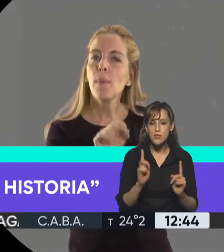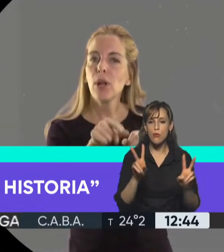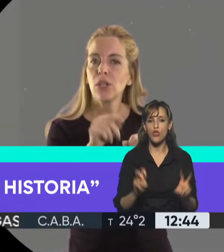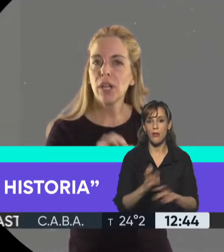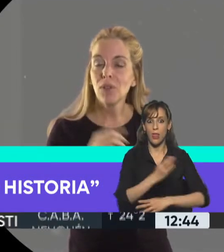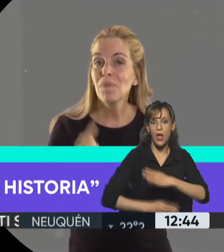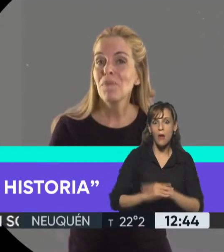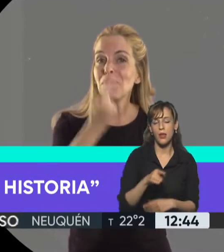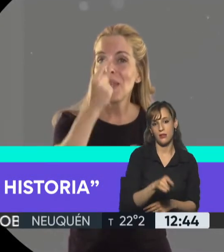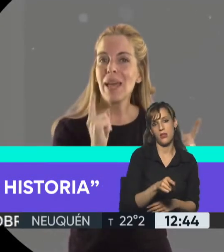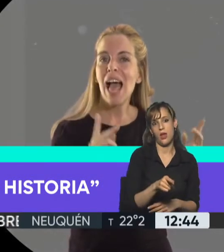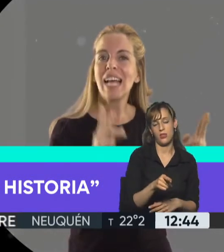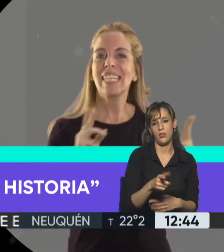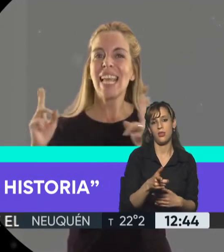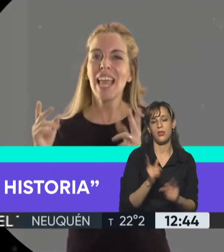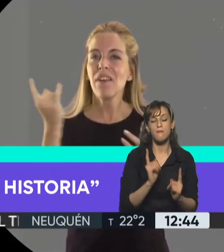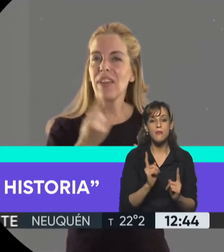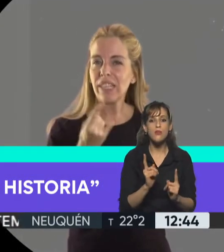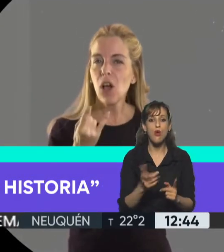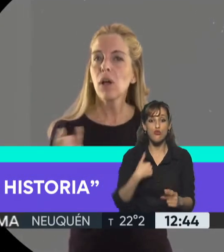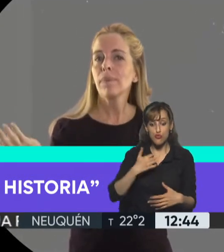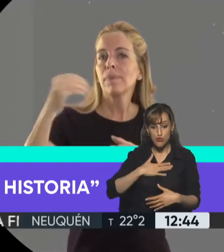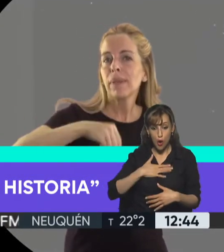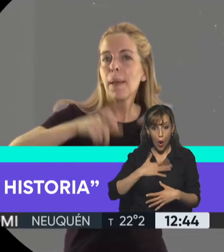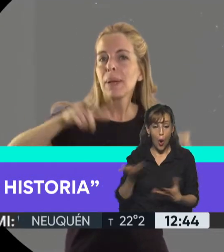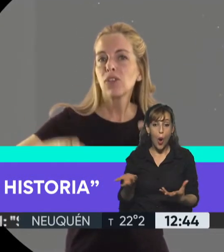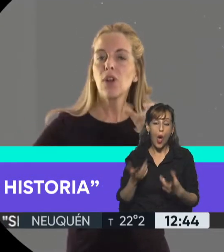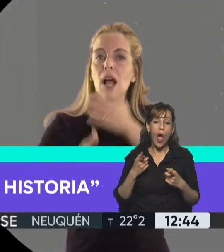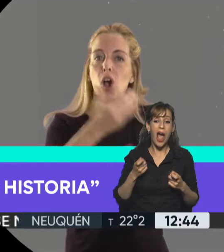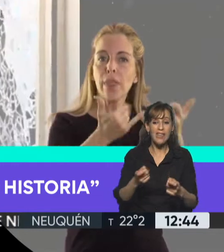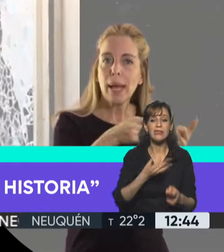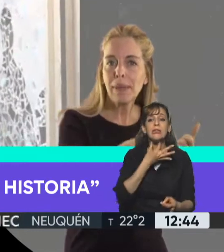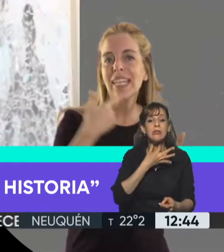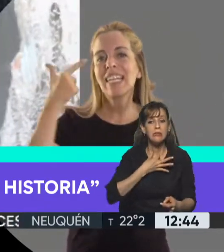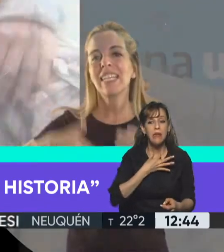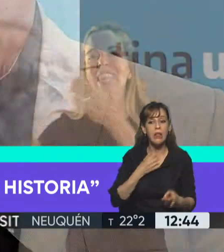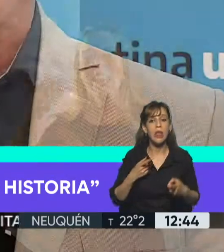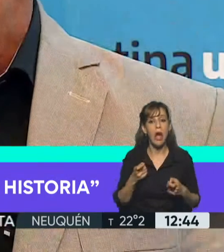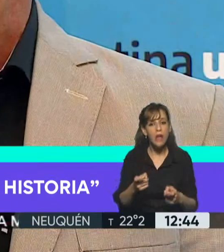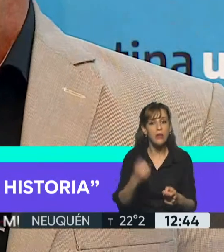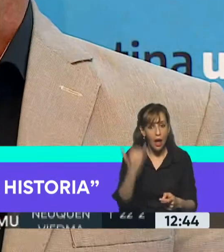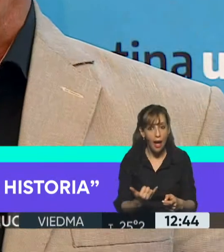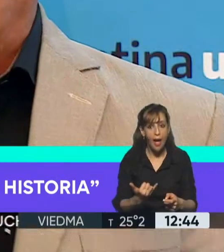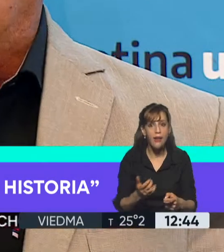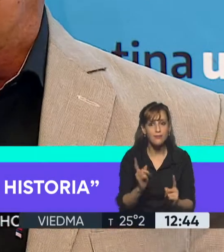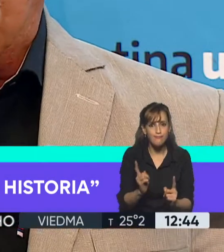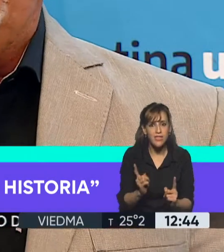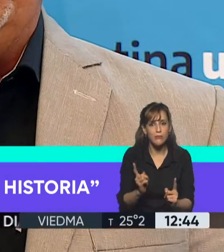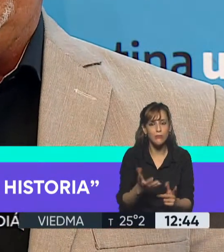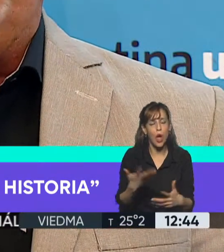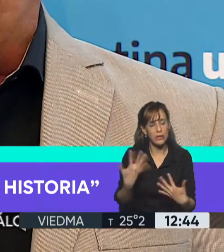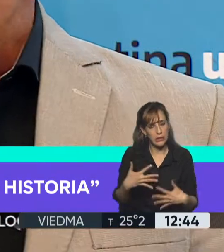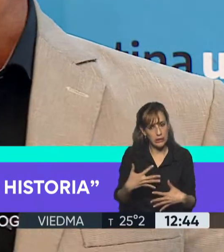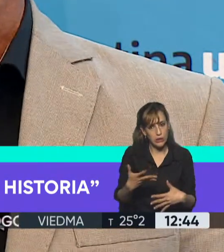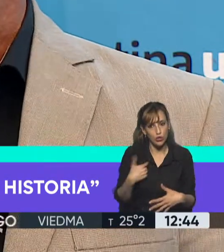uno lo está viviendo, por suerte, en el caso mío, con un cáncer de garganta, sobrepasándolo, llevándolo bien